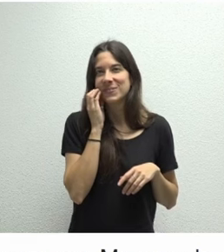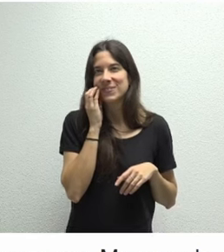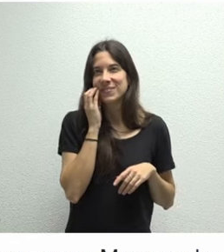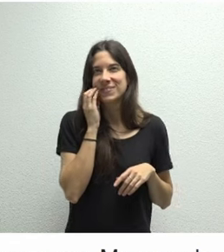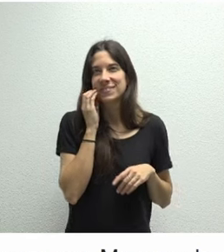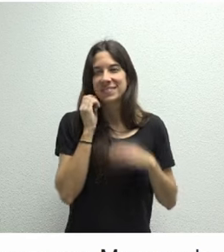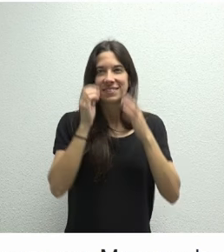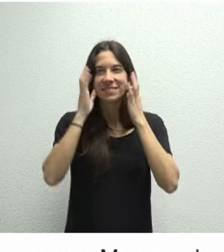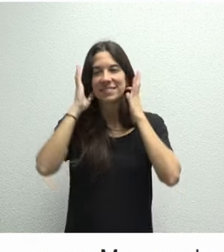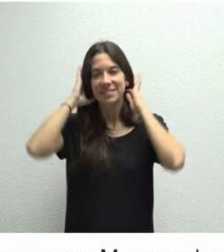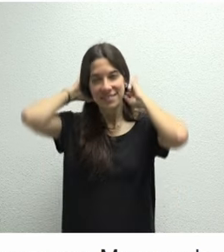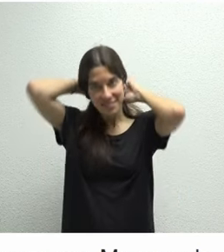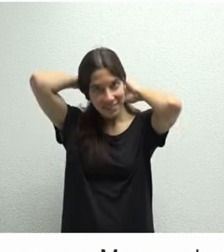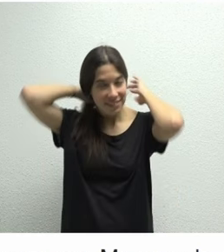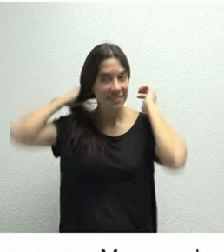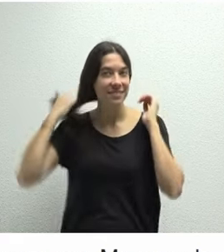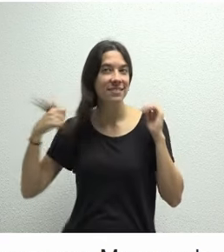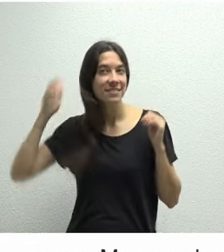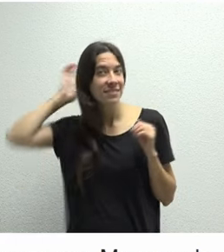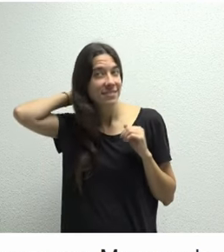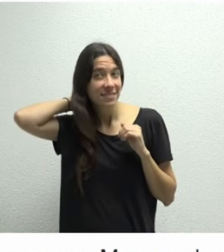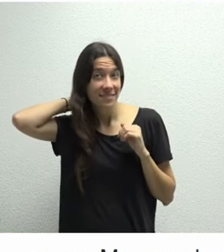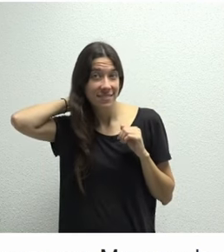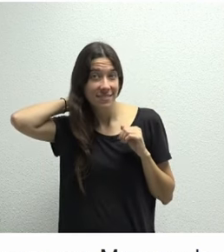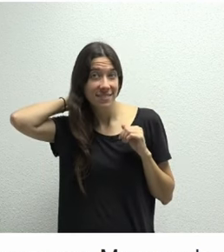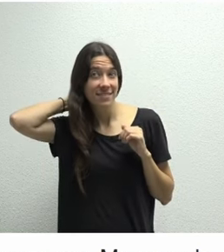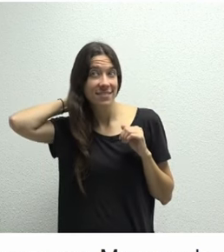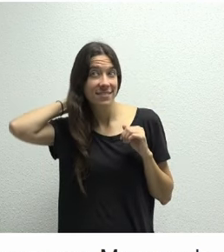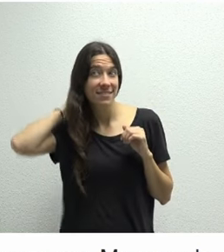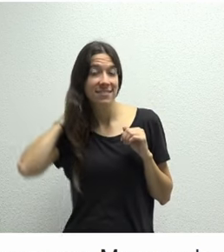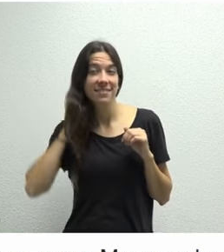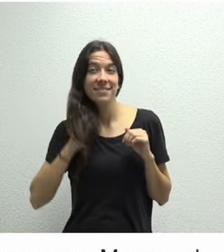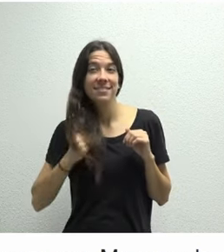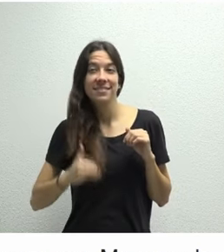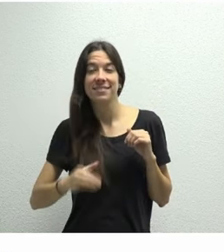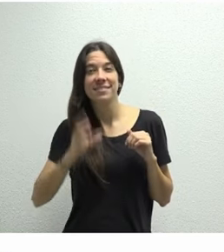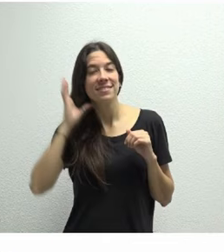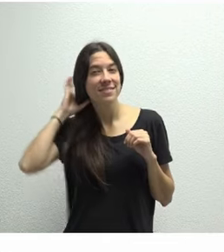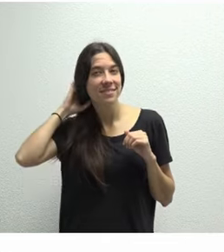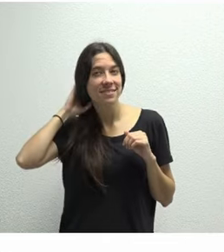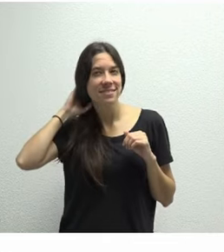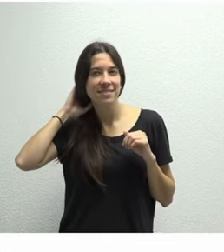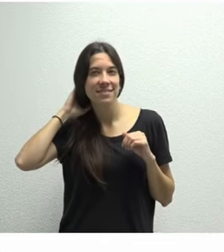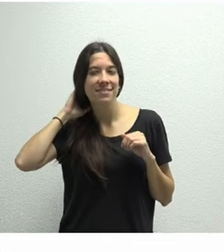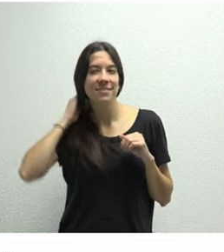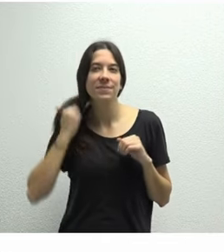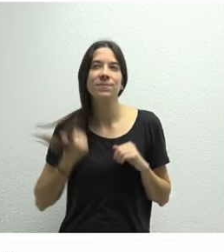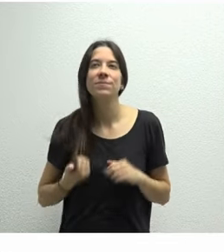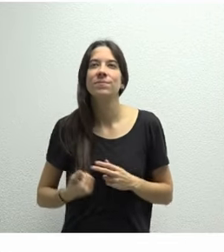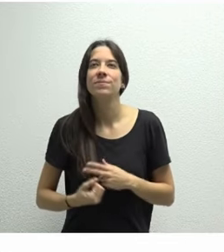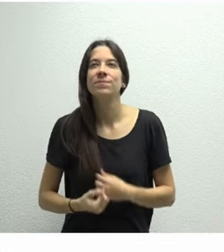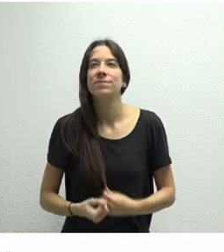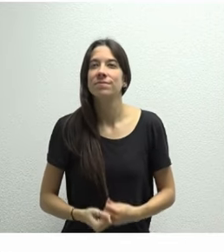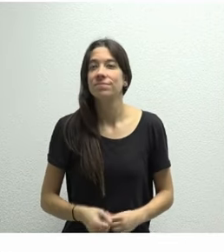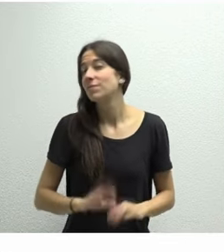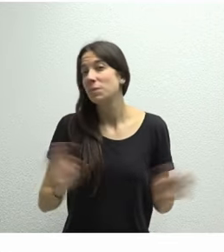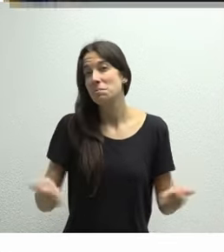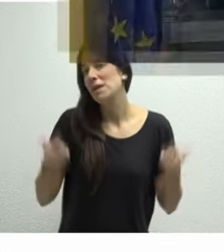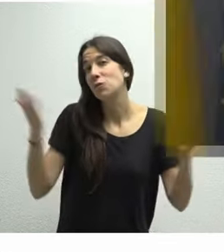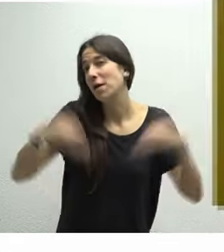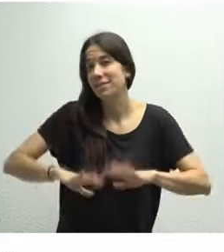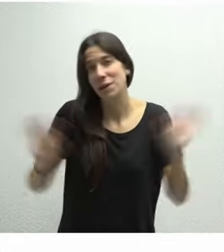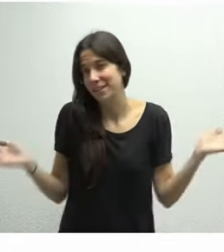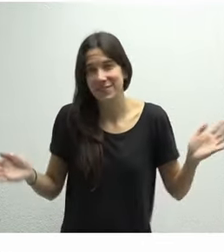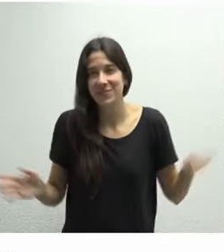ver hay una cuestión que que he dicho no pues ya no hay más